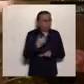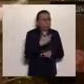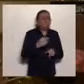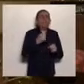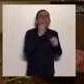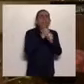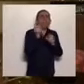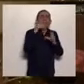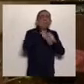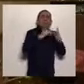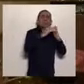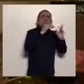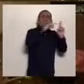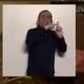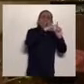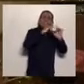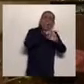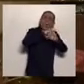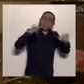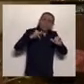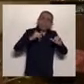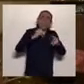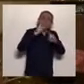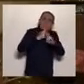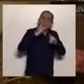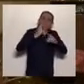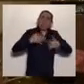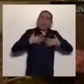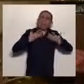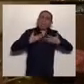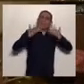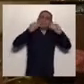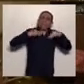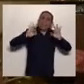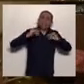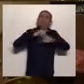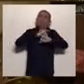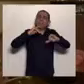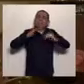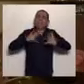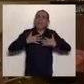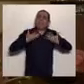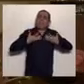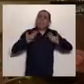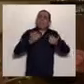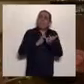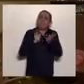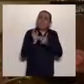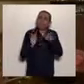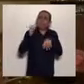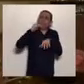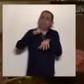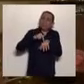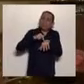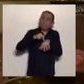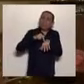la tarea de la Iglesia, anunciar a tiempo y a destiempo la alegría de la salvación, la alegría de la resurrección